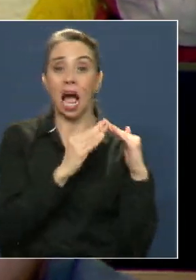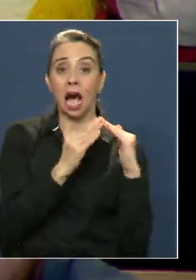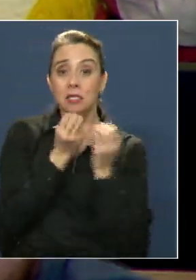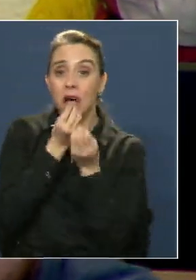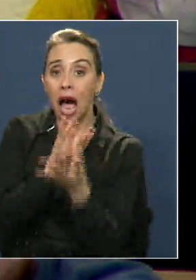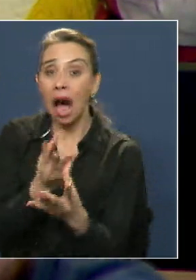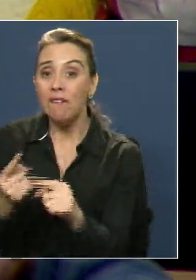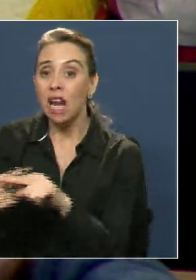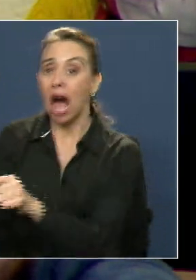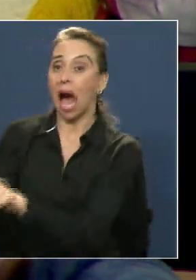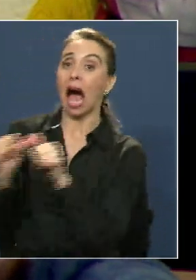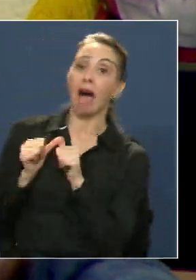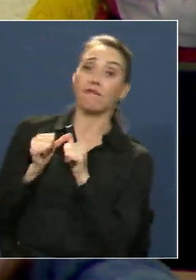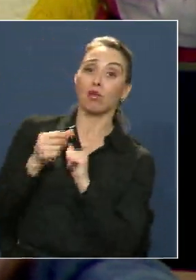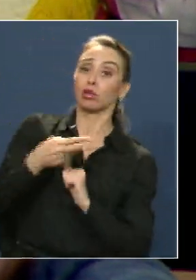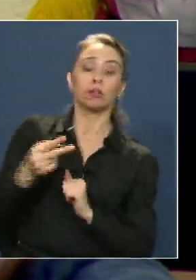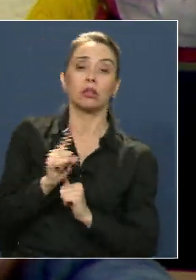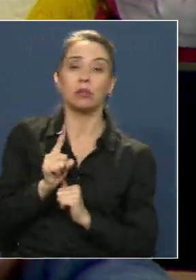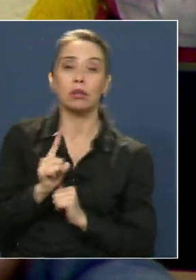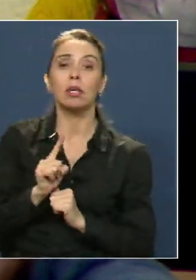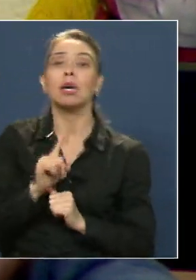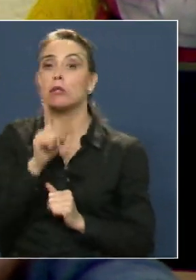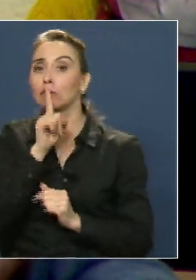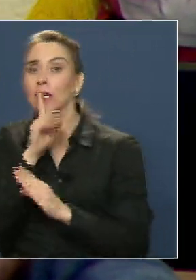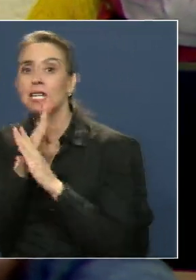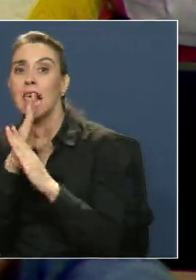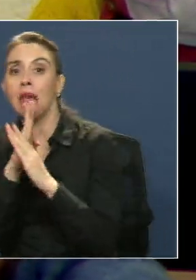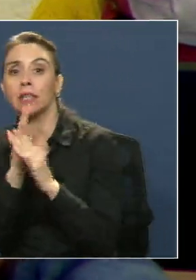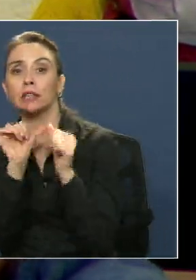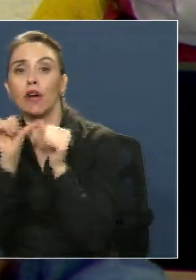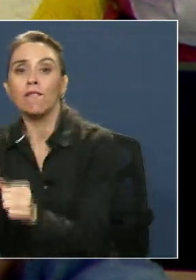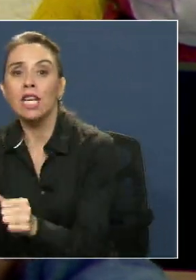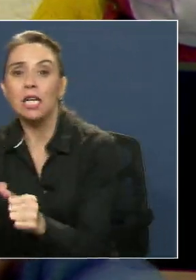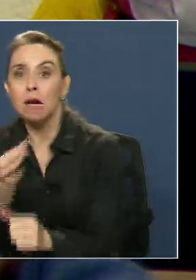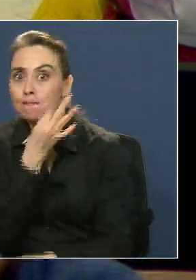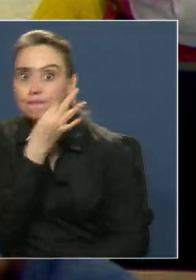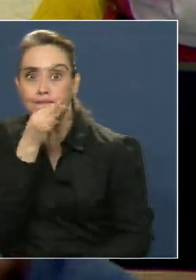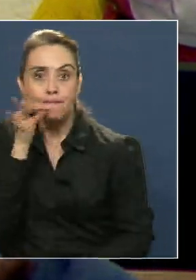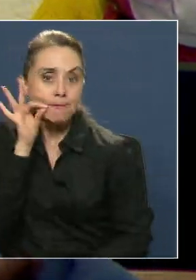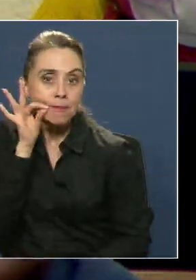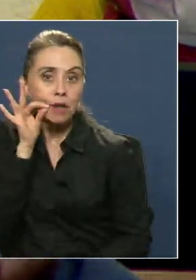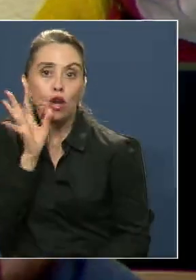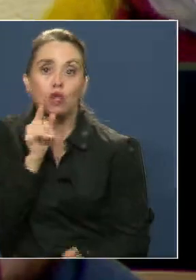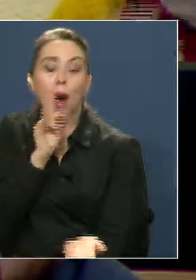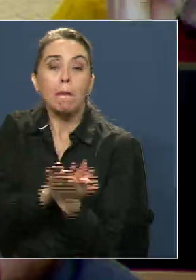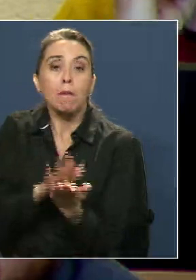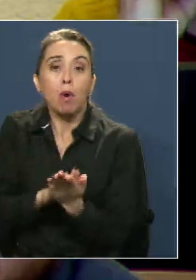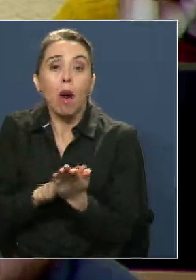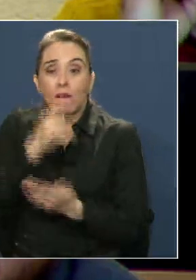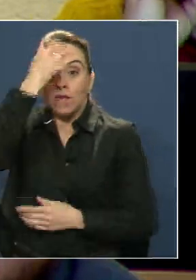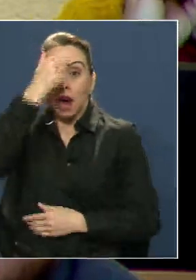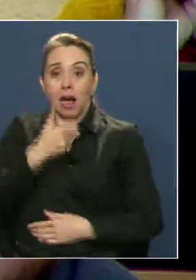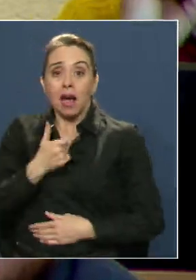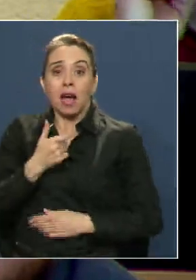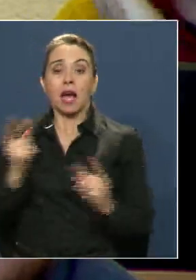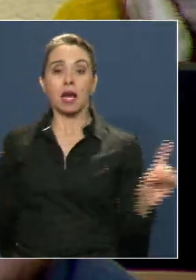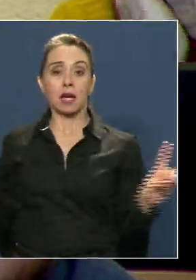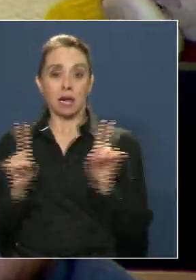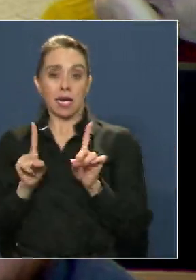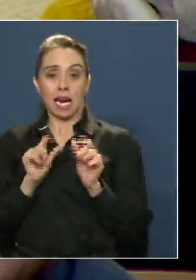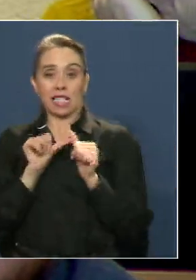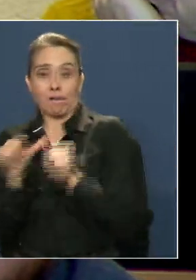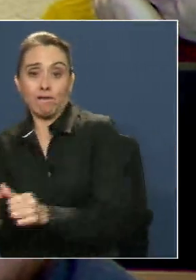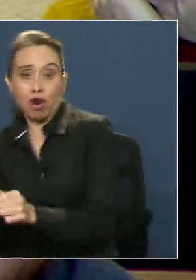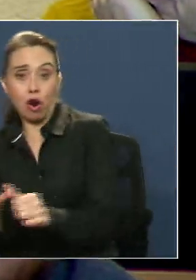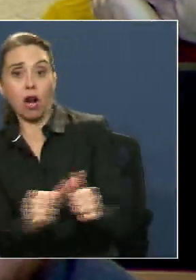Son delitos que en general se desarrollan en la clandestinidad, en el secreto, sin más prueba que el testimonio del victimario y la víctima ahogada